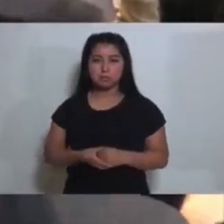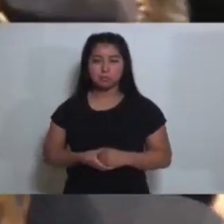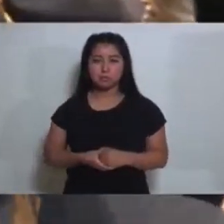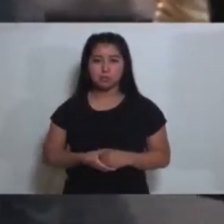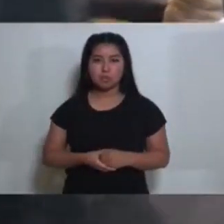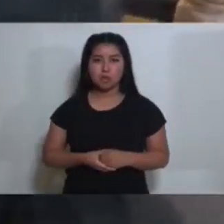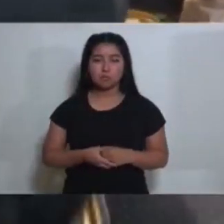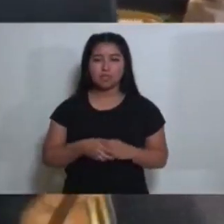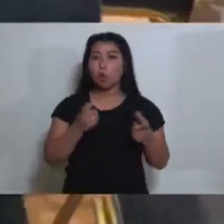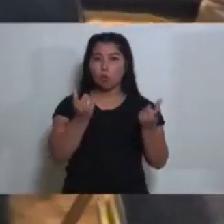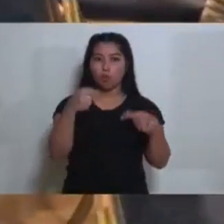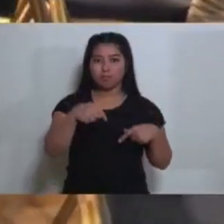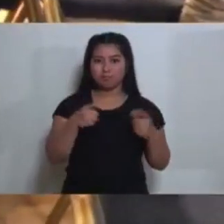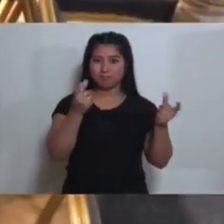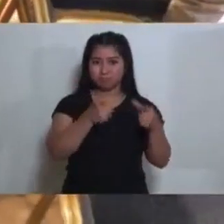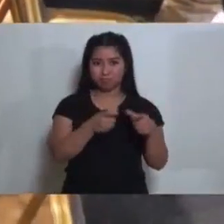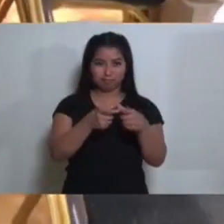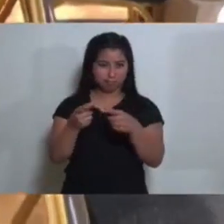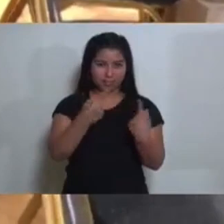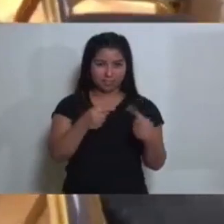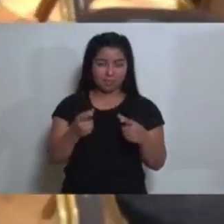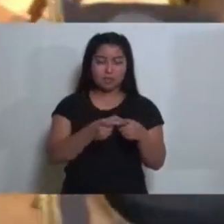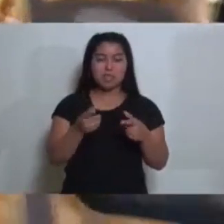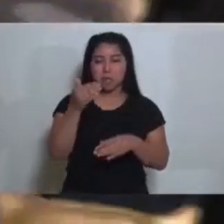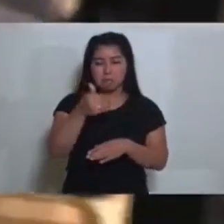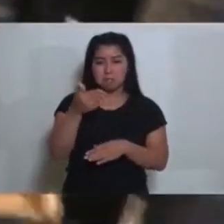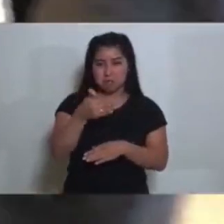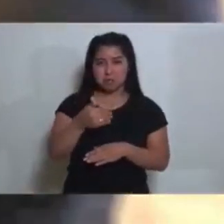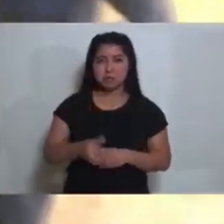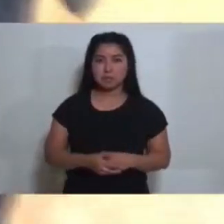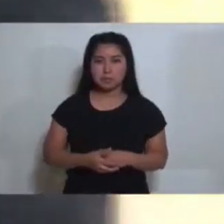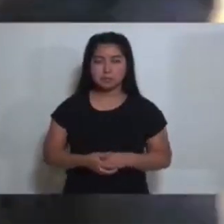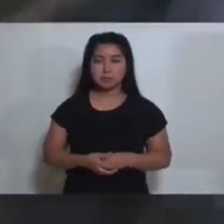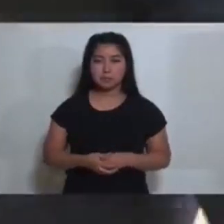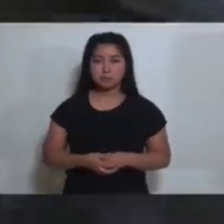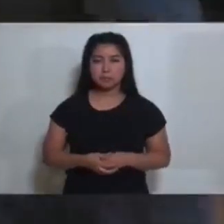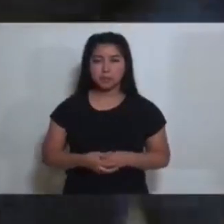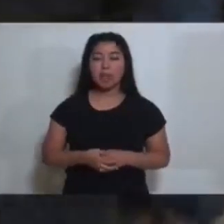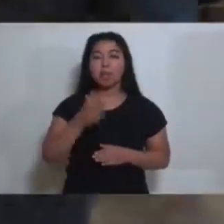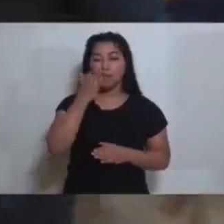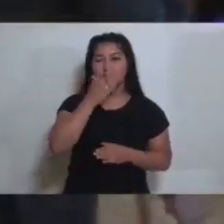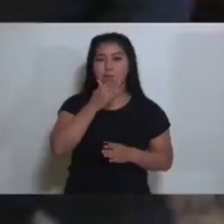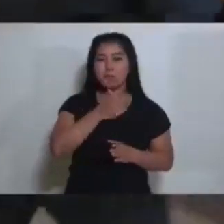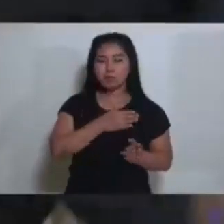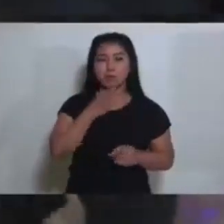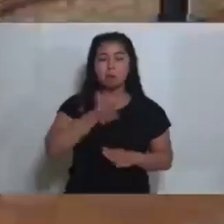Estamos logrando que todos aquellos que cobran un sueldo vuelvan a trabajar.